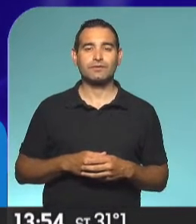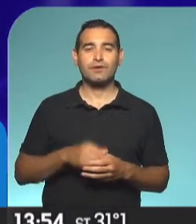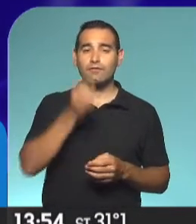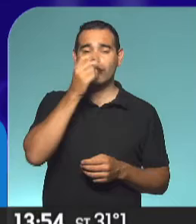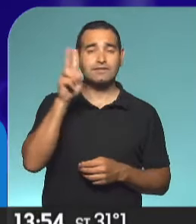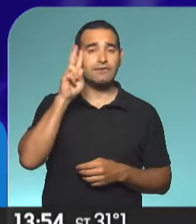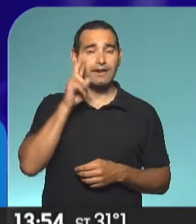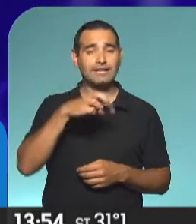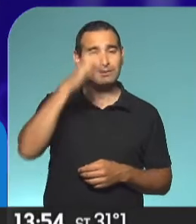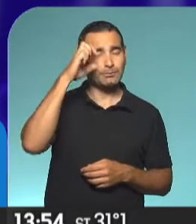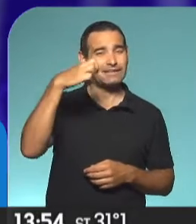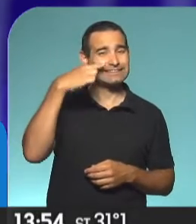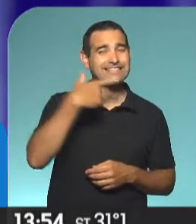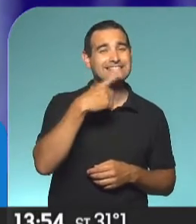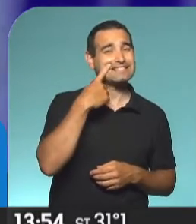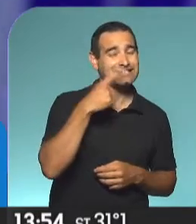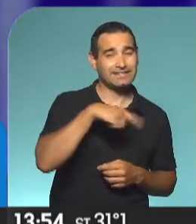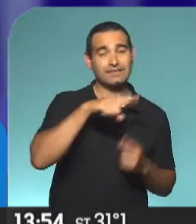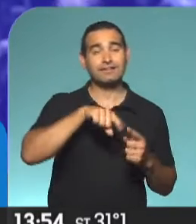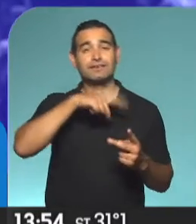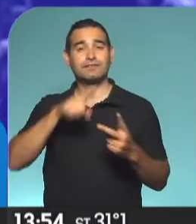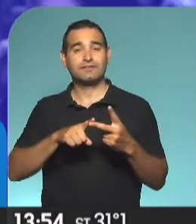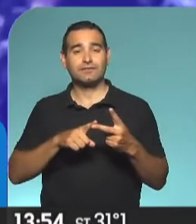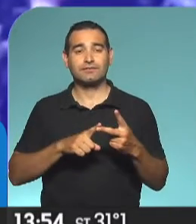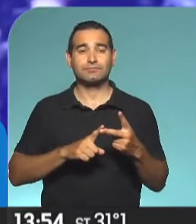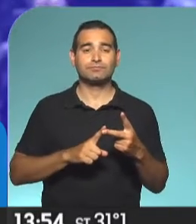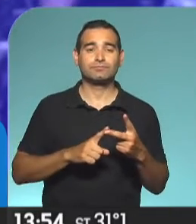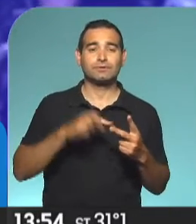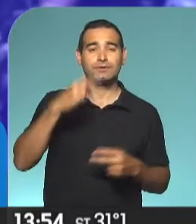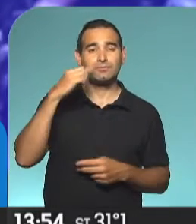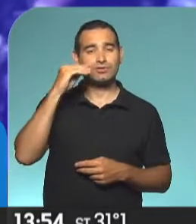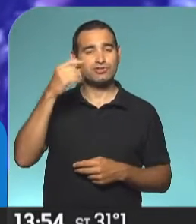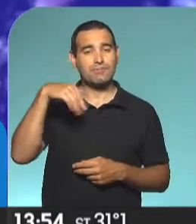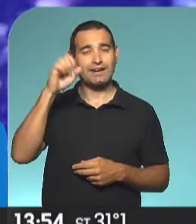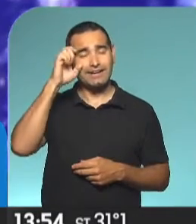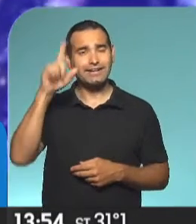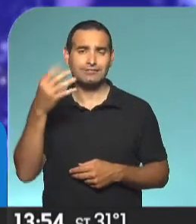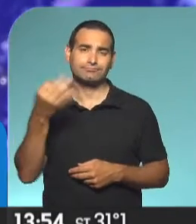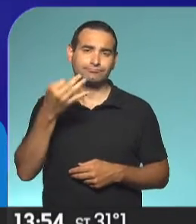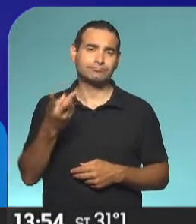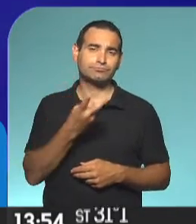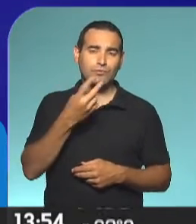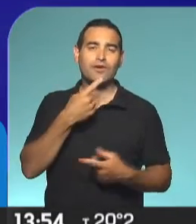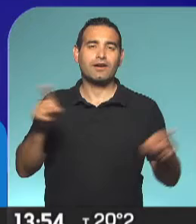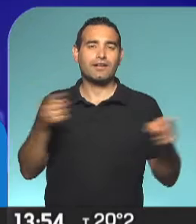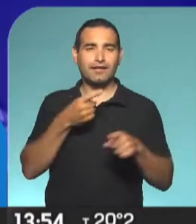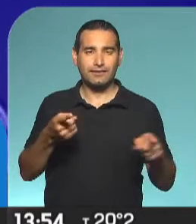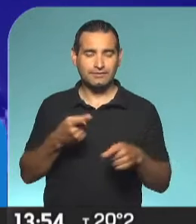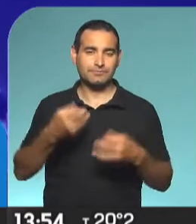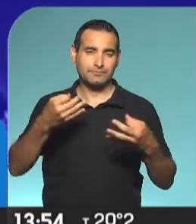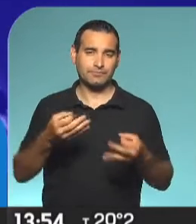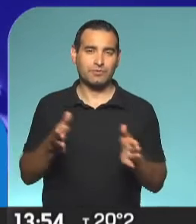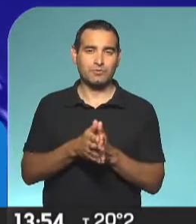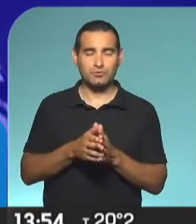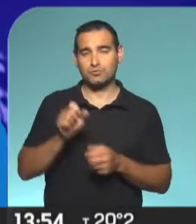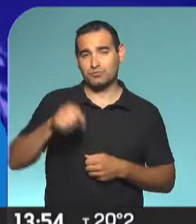Nahuel Penisi, y desde Los Toldos, Beatriz Pichimalen. Un encuentro exquisito, los artistas del territorio, los artistas